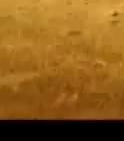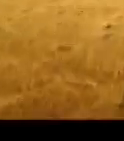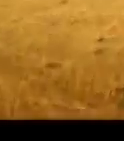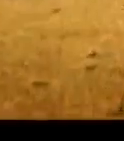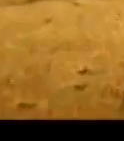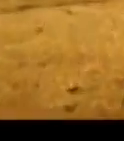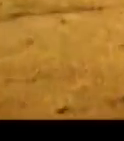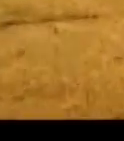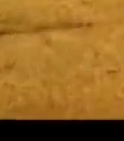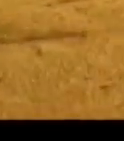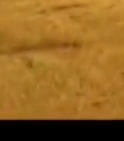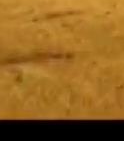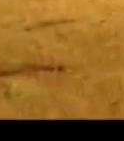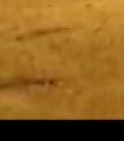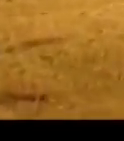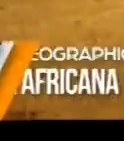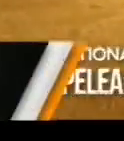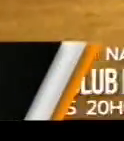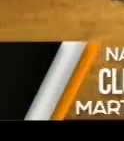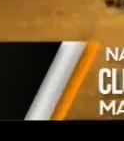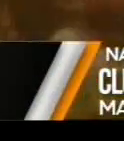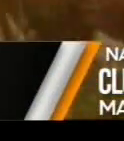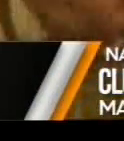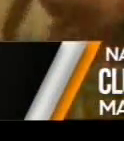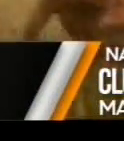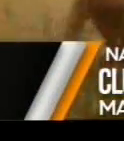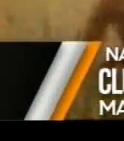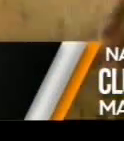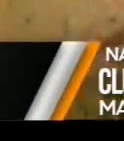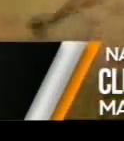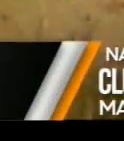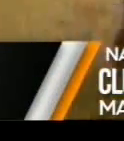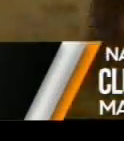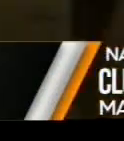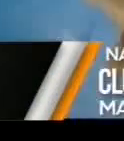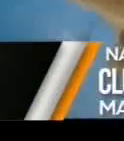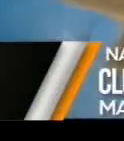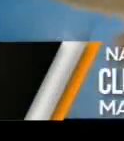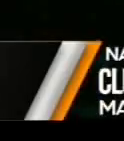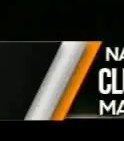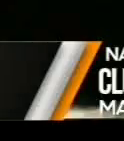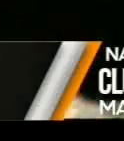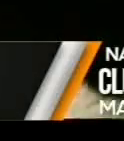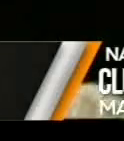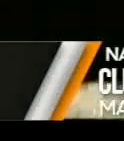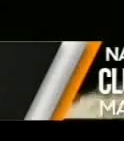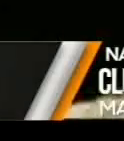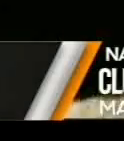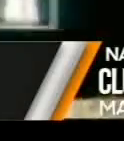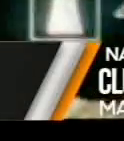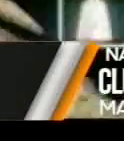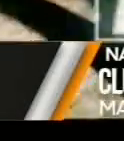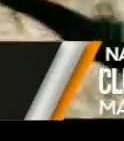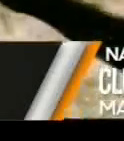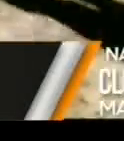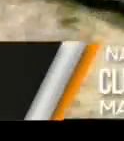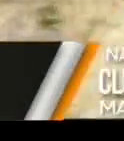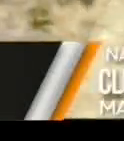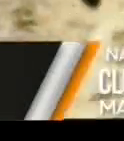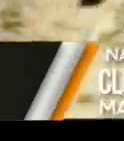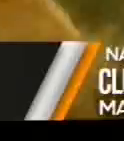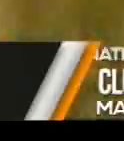En la vasta sabana africana, pelearán a garras y dientes en contra de los suyos. Porque